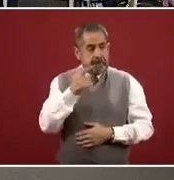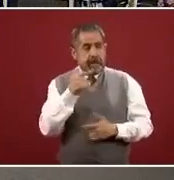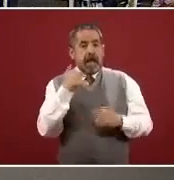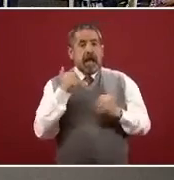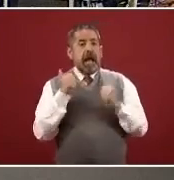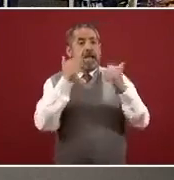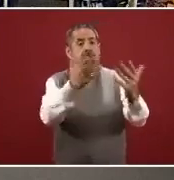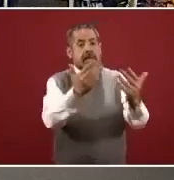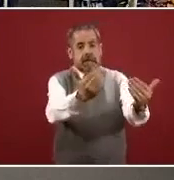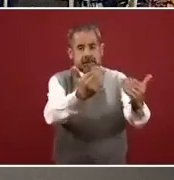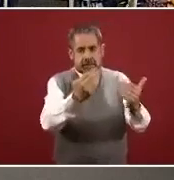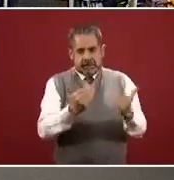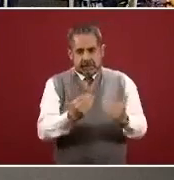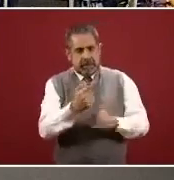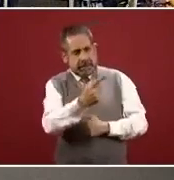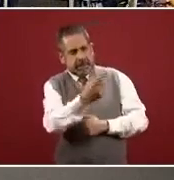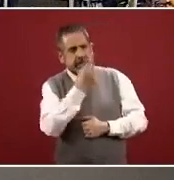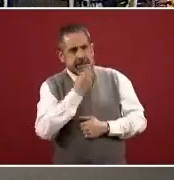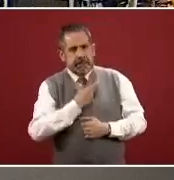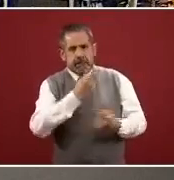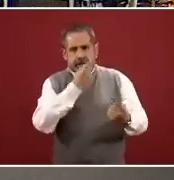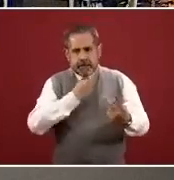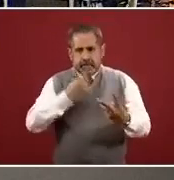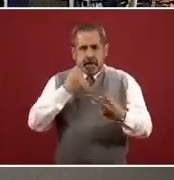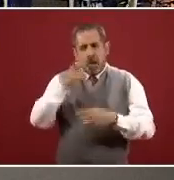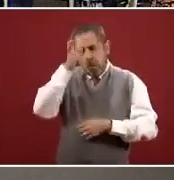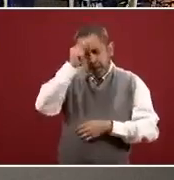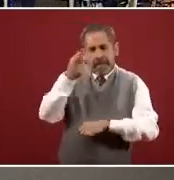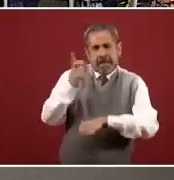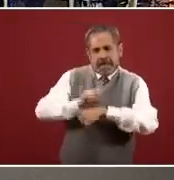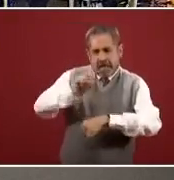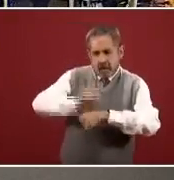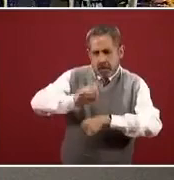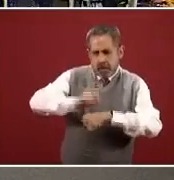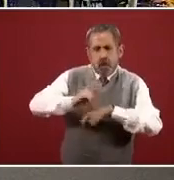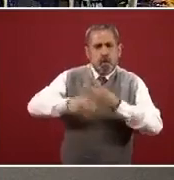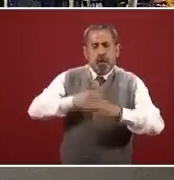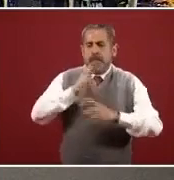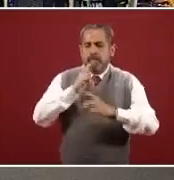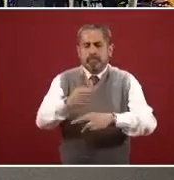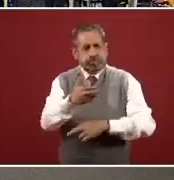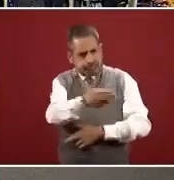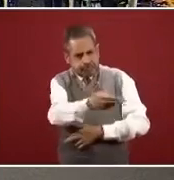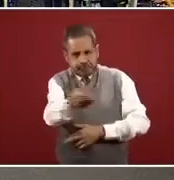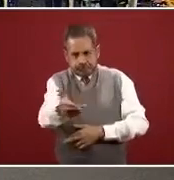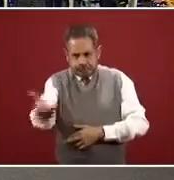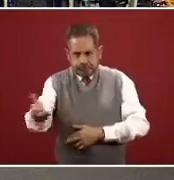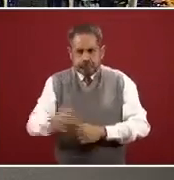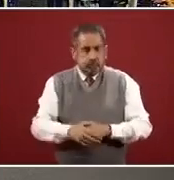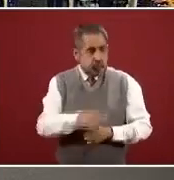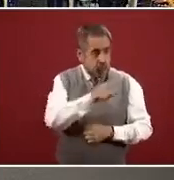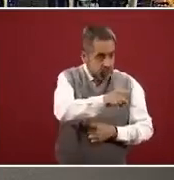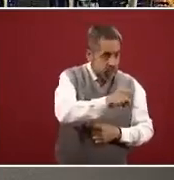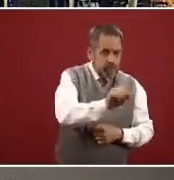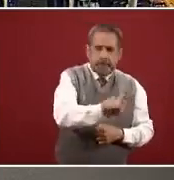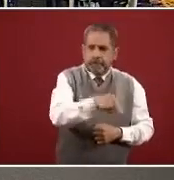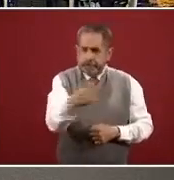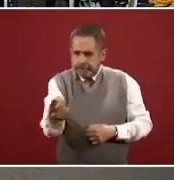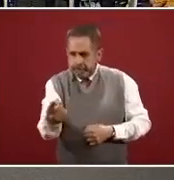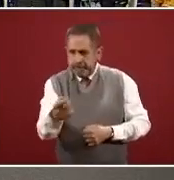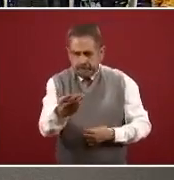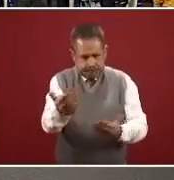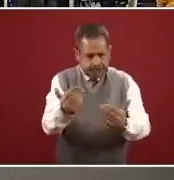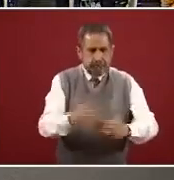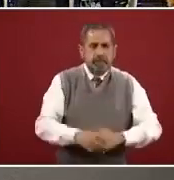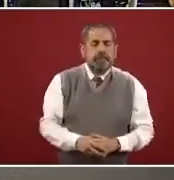vamos a empezar a venir adelante. De todas maneras, todos los días vamos a tener oportunidad de contestar preguntas. Allá tenemos una mano y luego seguimos con el compañero.